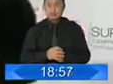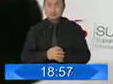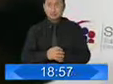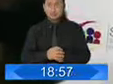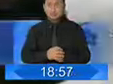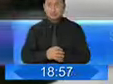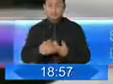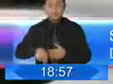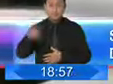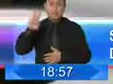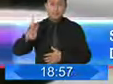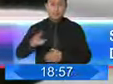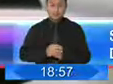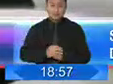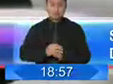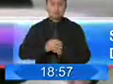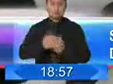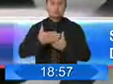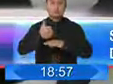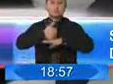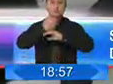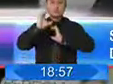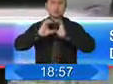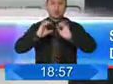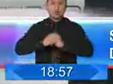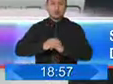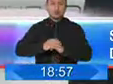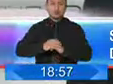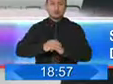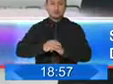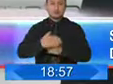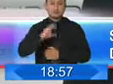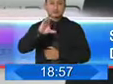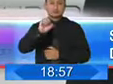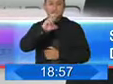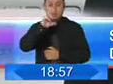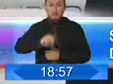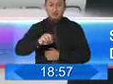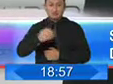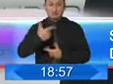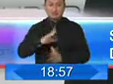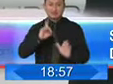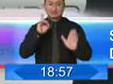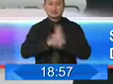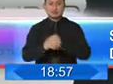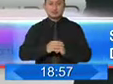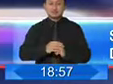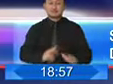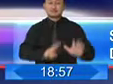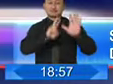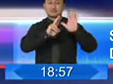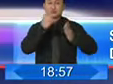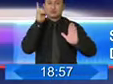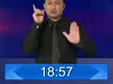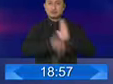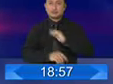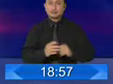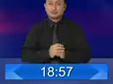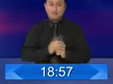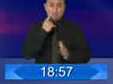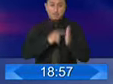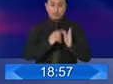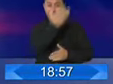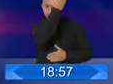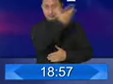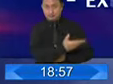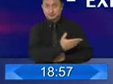Este viernes, el superintendente de comunicación Carlos Ochoa informó la resolución. Sancionar a los 7 medios, a los diarios El Universo, La